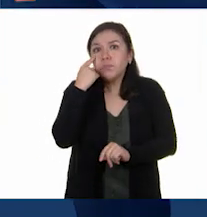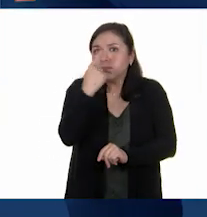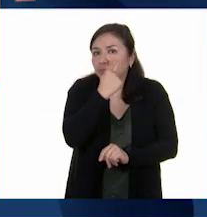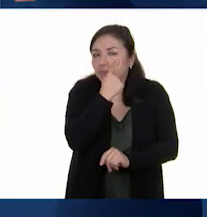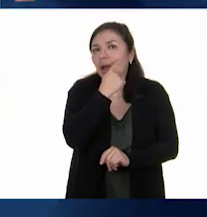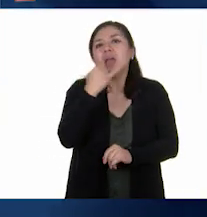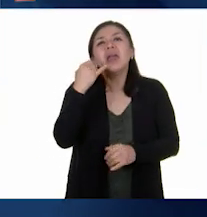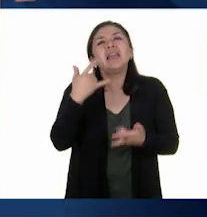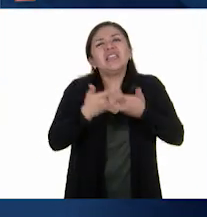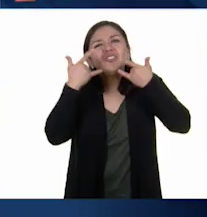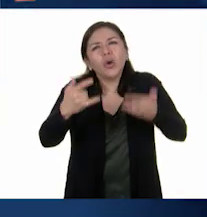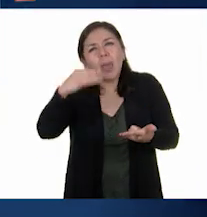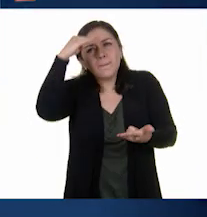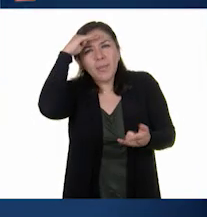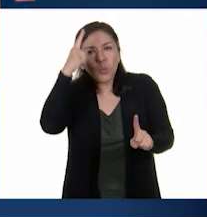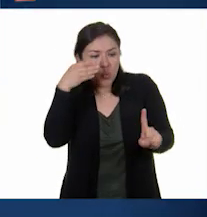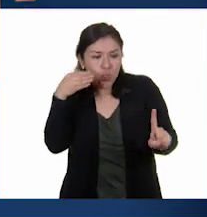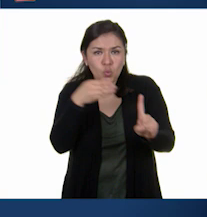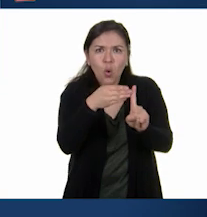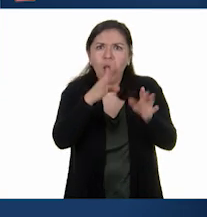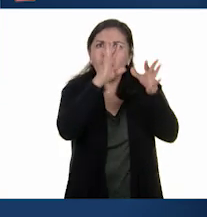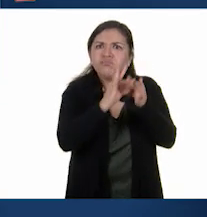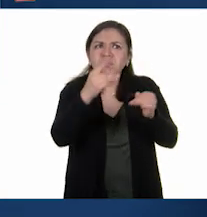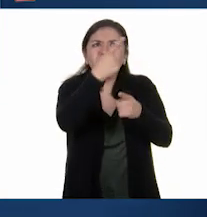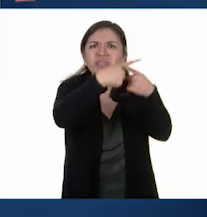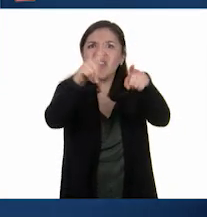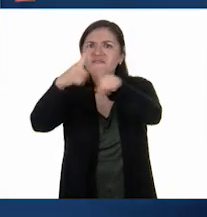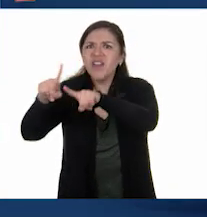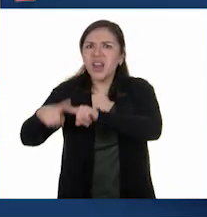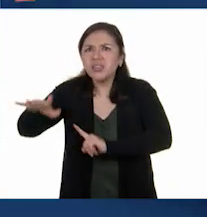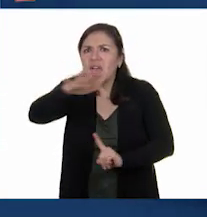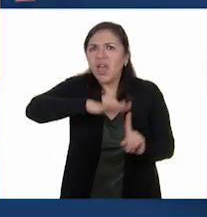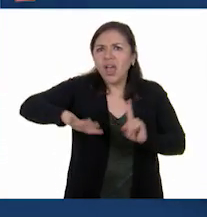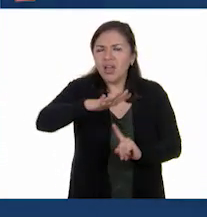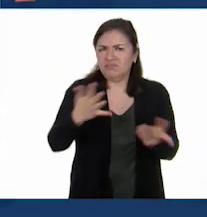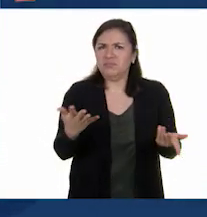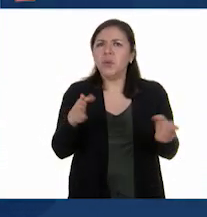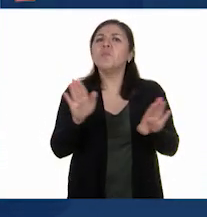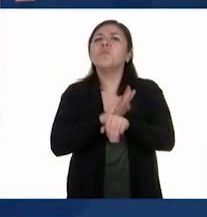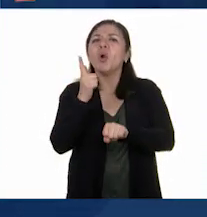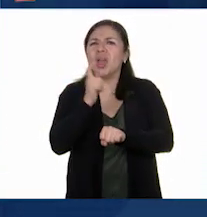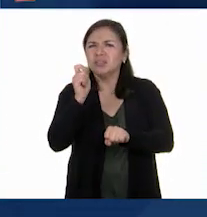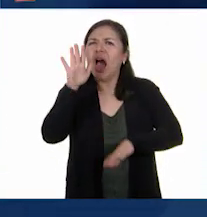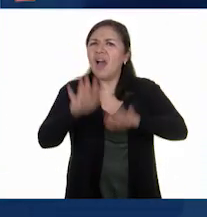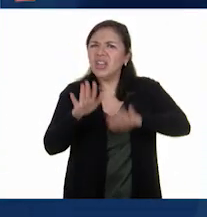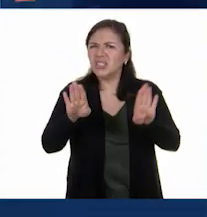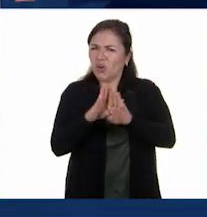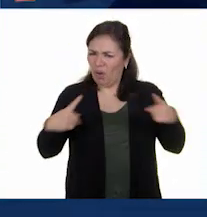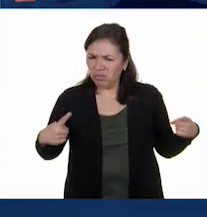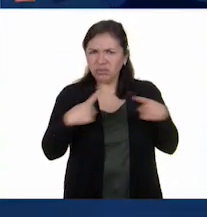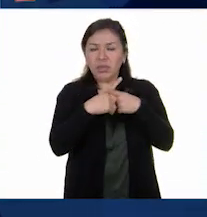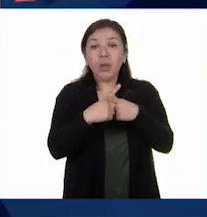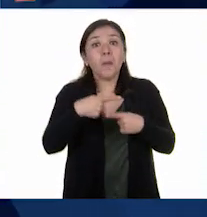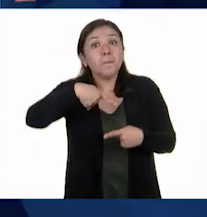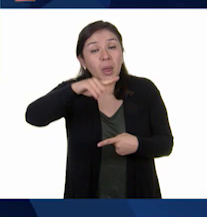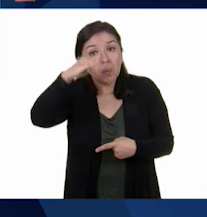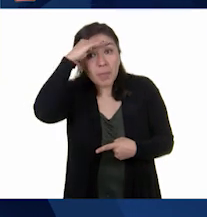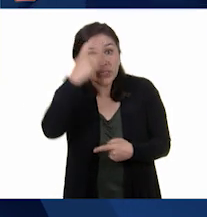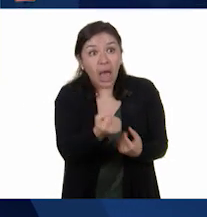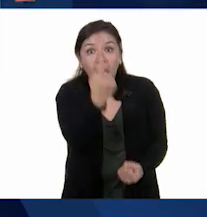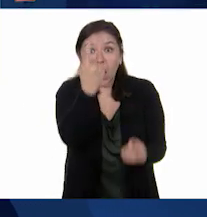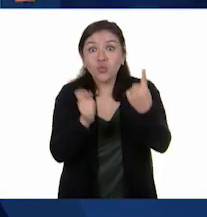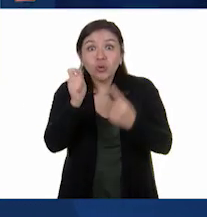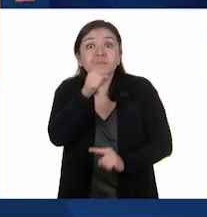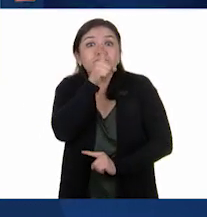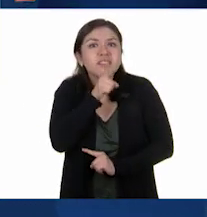y versiones en torno a un mismo ser o acontecimiento puedan ser muy diferentes, incluso opuestas, no significa que algún autor esté